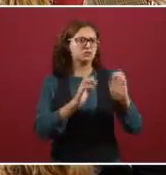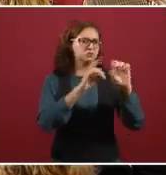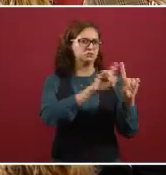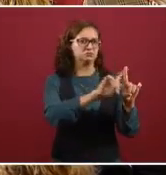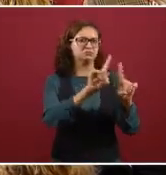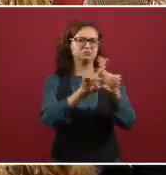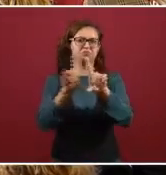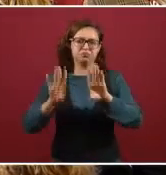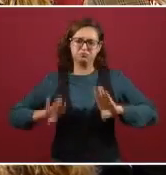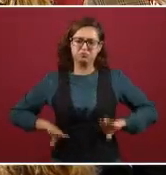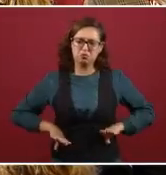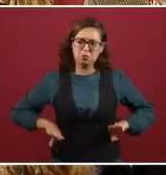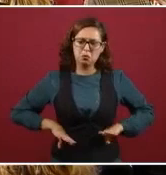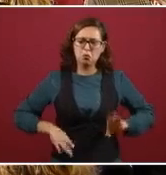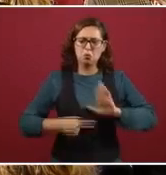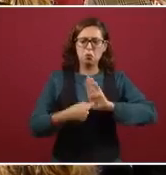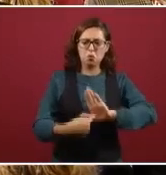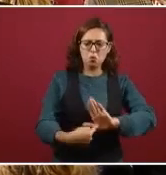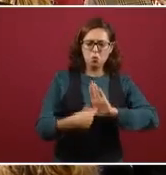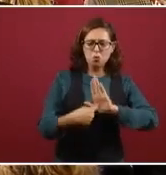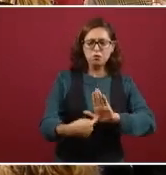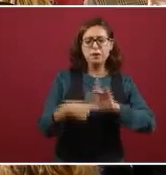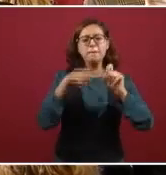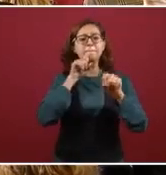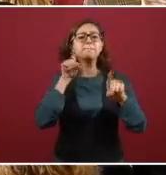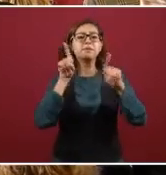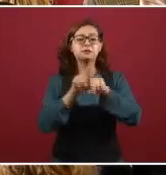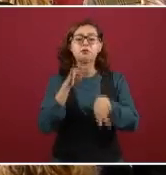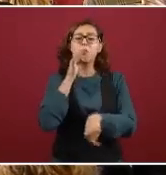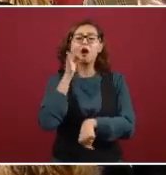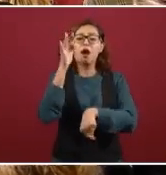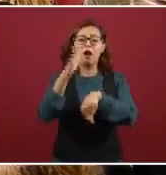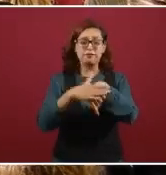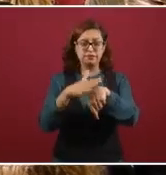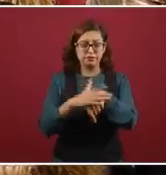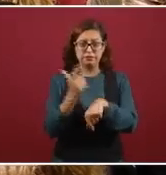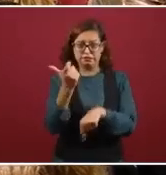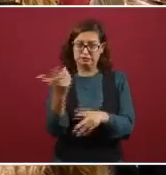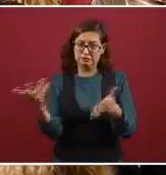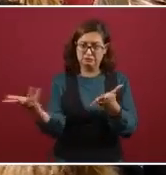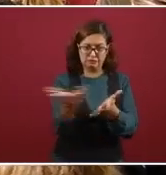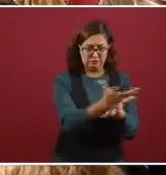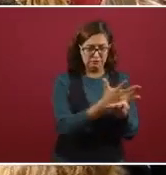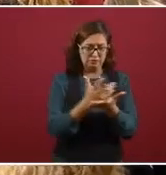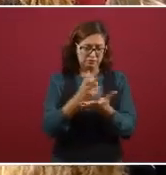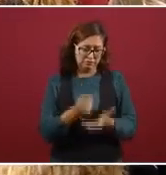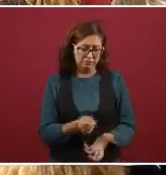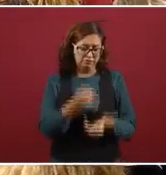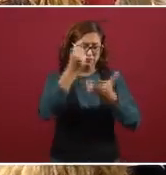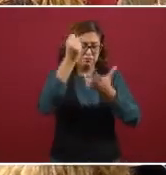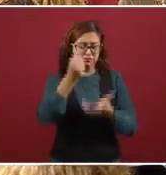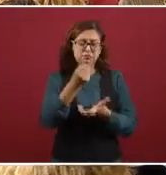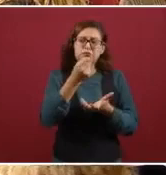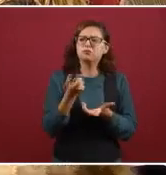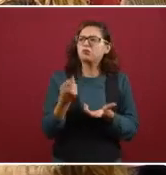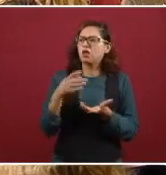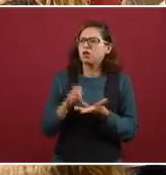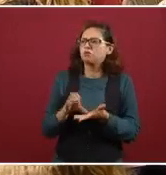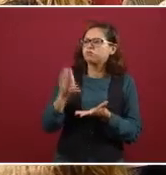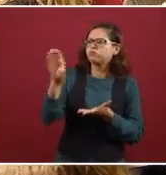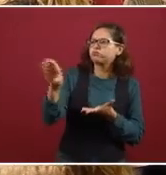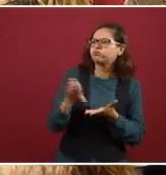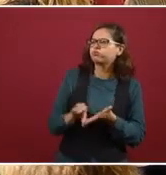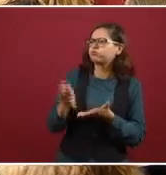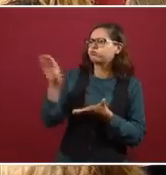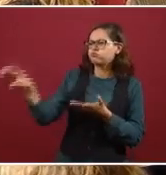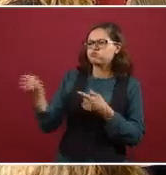de suma trascendencia hacia dónde se van a destinar los recursos que se obtenga, sobre todo de la venta de la casa